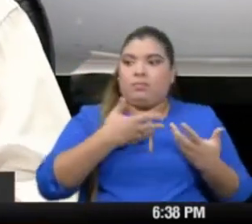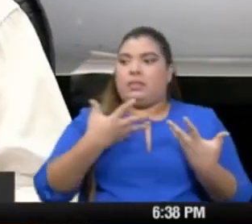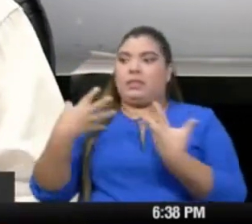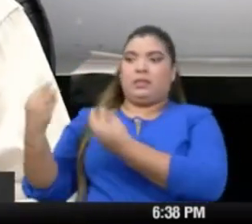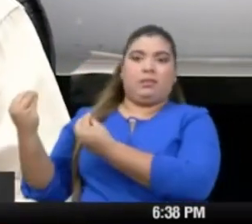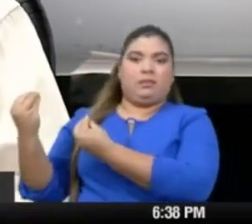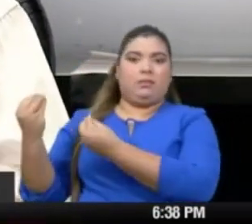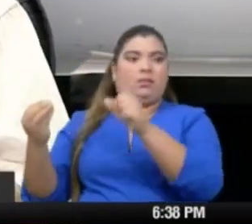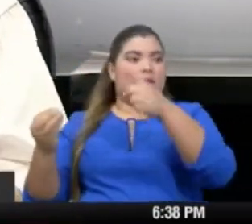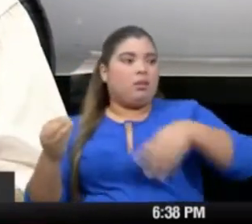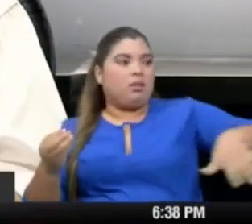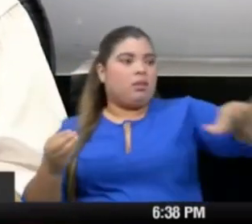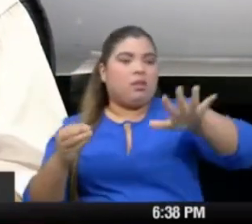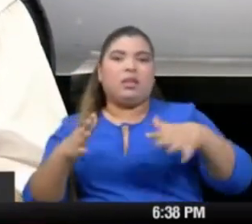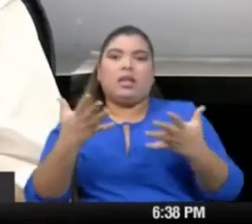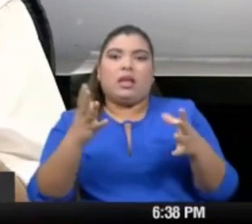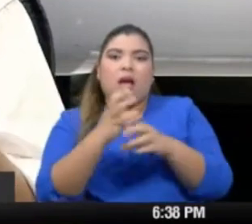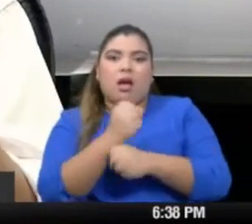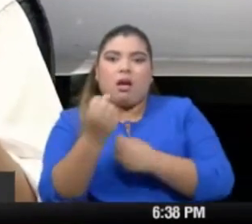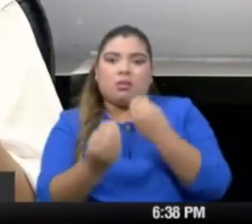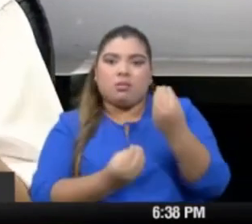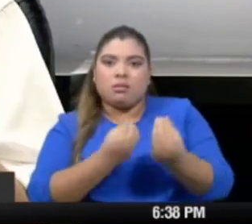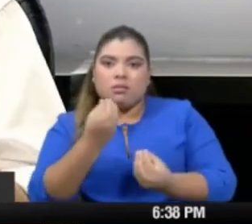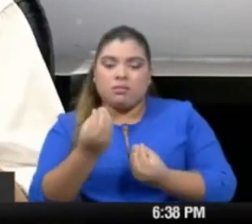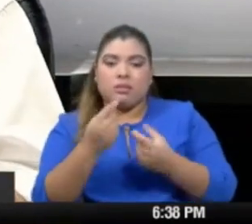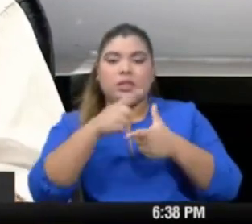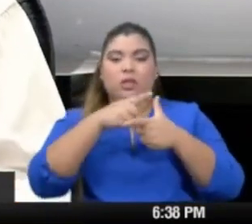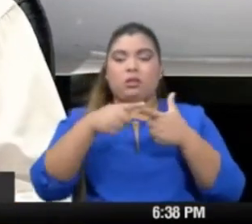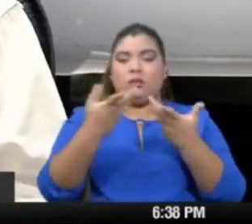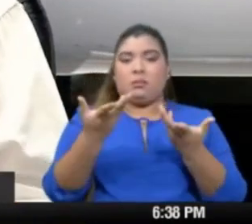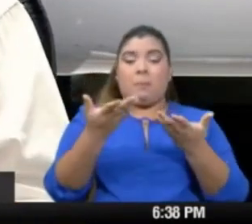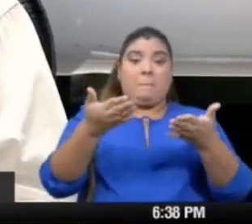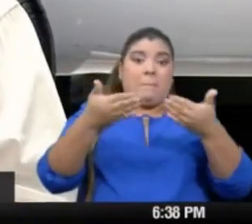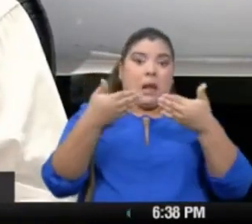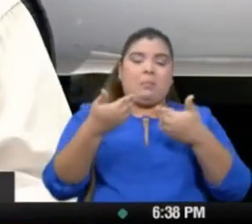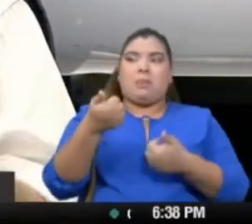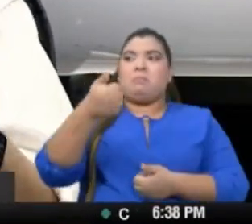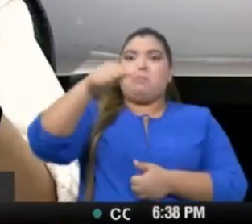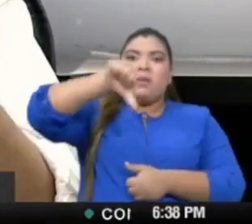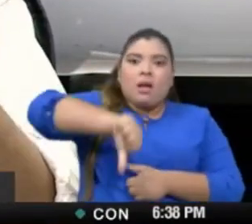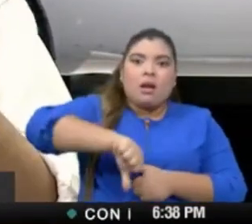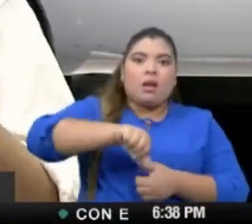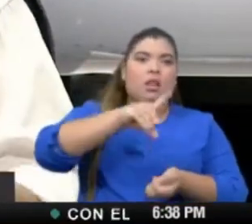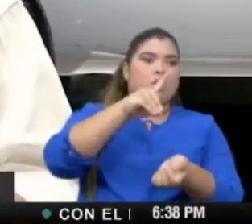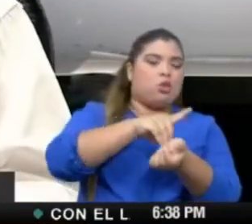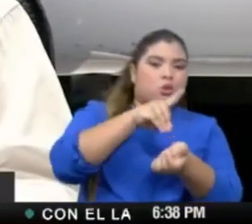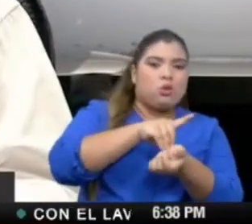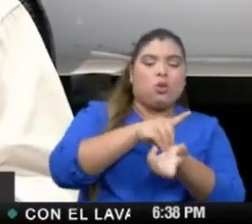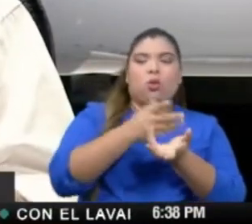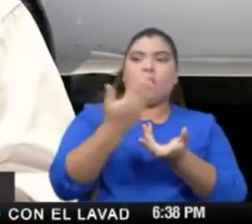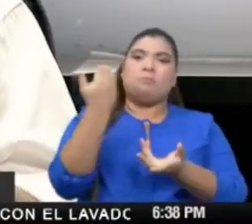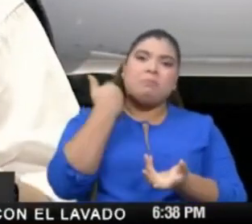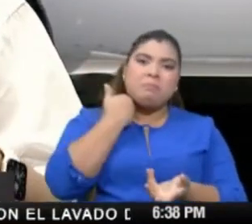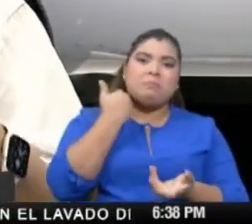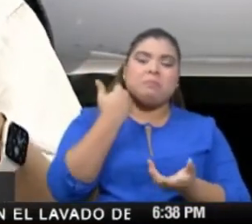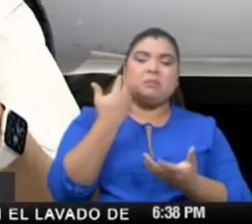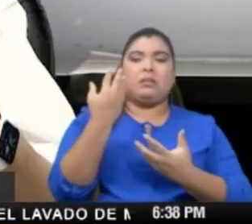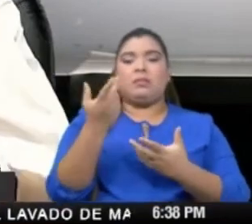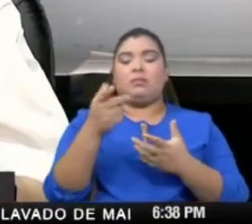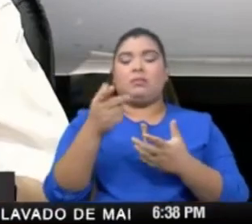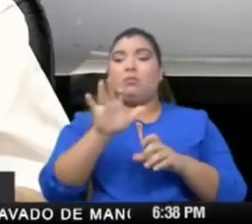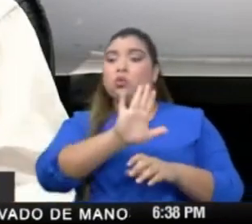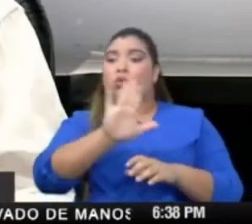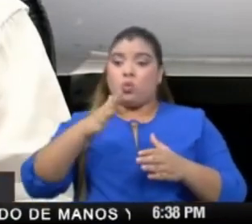afecta a la patria, porque pierde la capacidad de que su talento humano